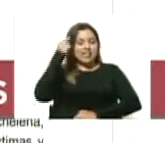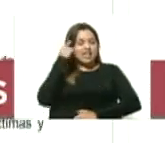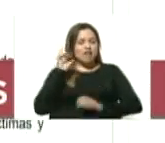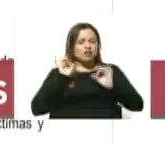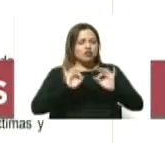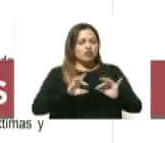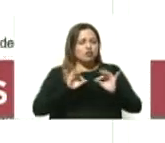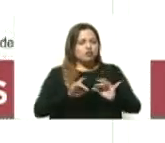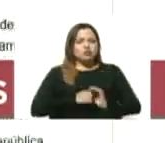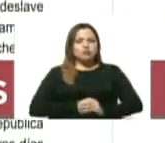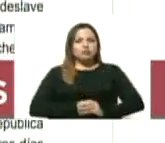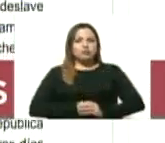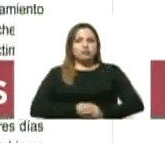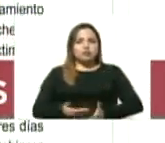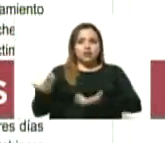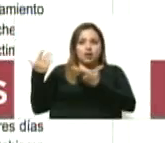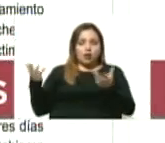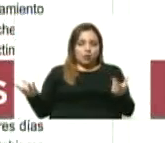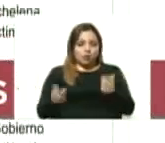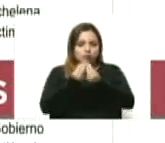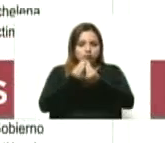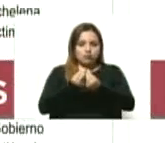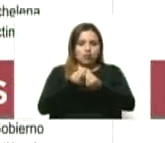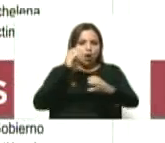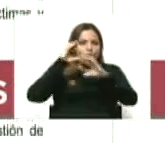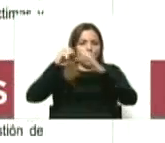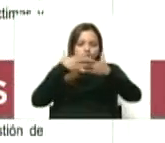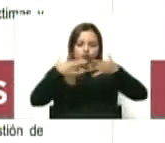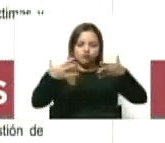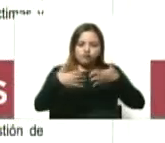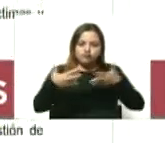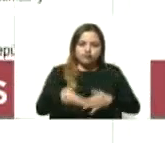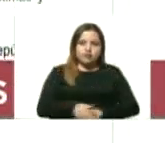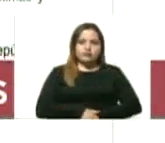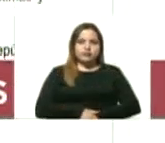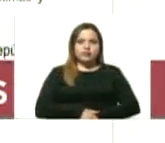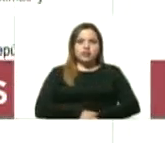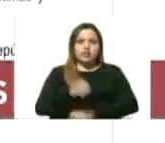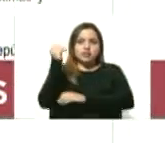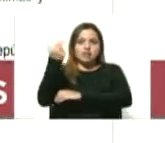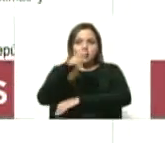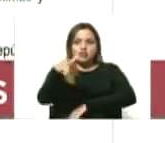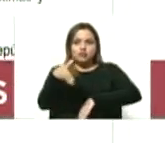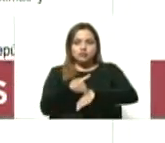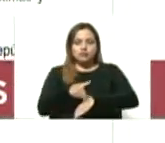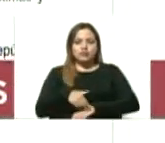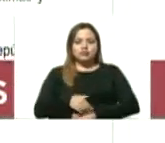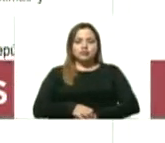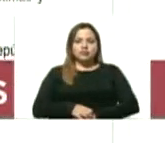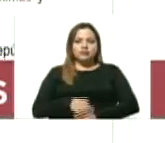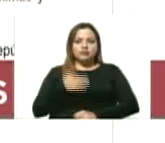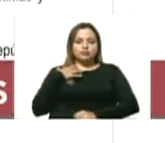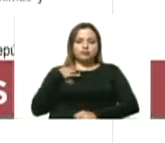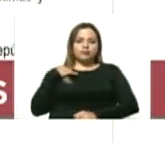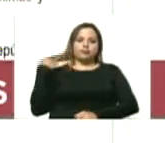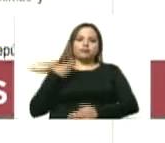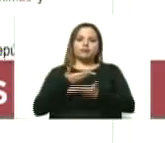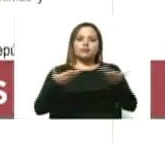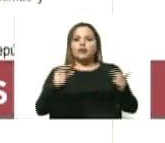y allí entonces le acompaña además un comunicado donde el Parlamento venezolano pues justamente envía sus palabras